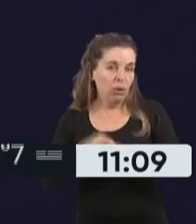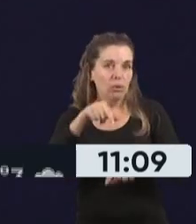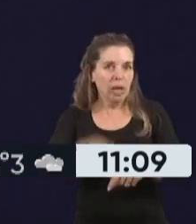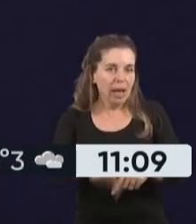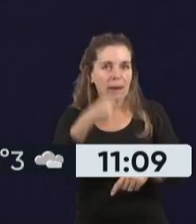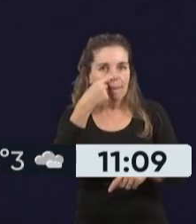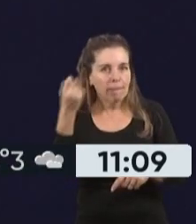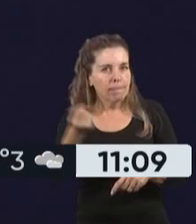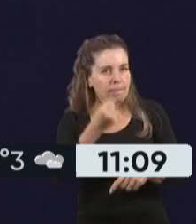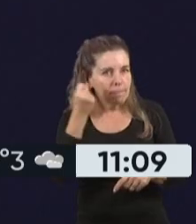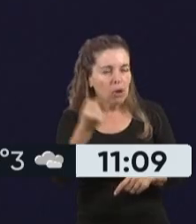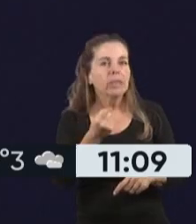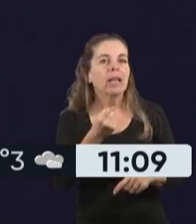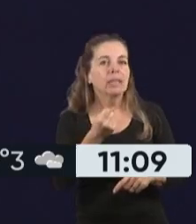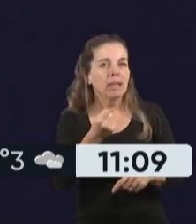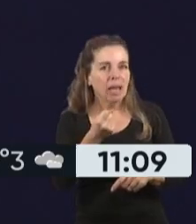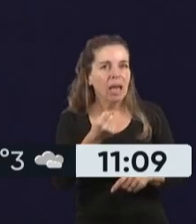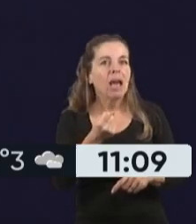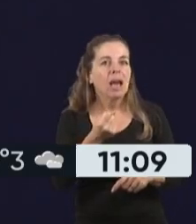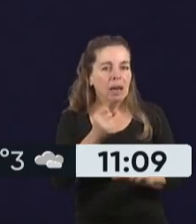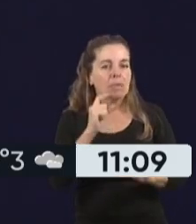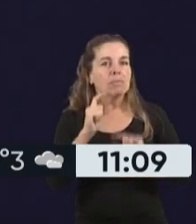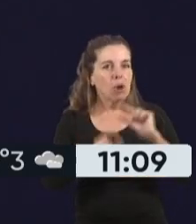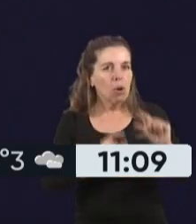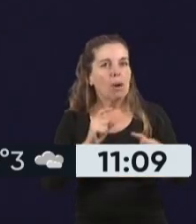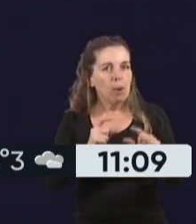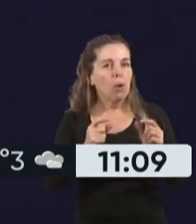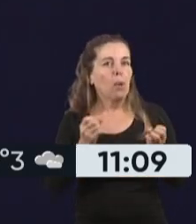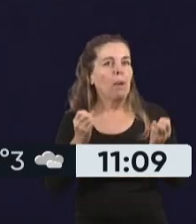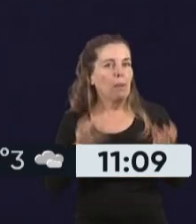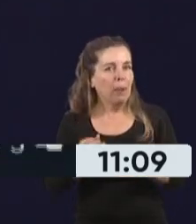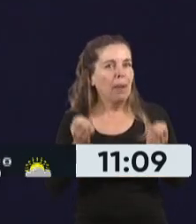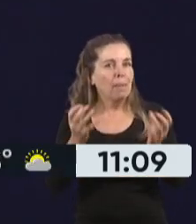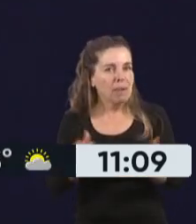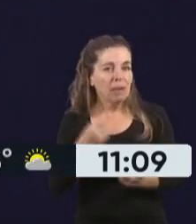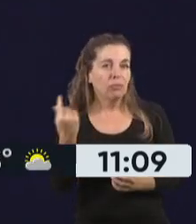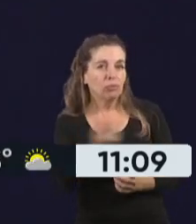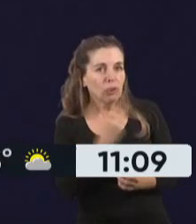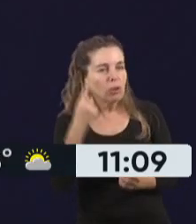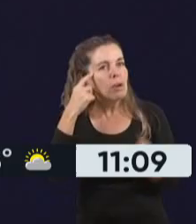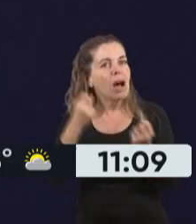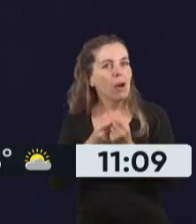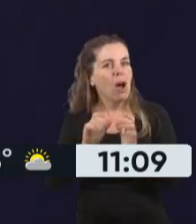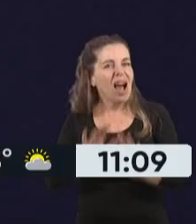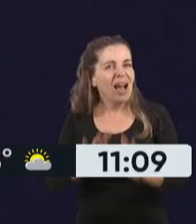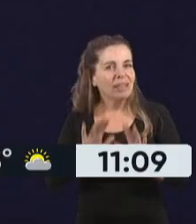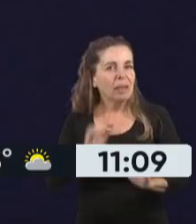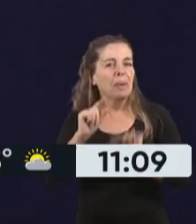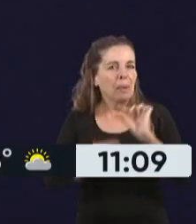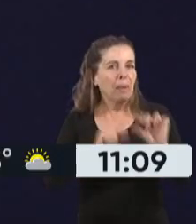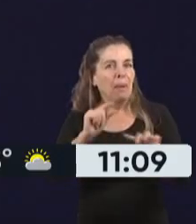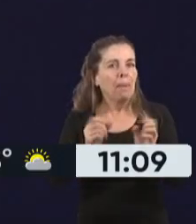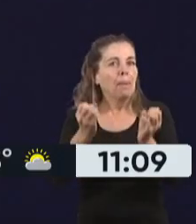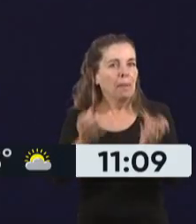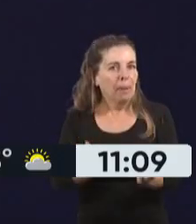me parece es que el camino es el correcto y que todos coincidimos en que ese norte que estamos buscando es efectivamente